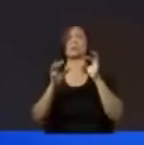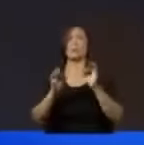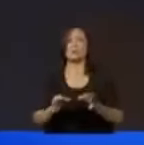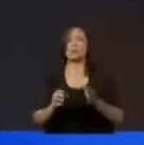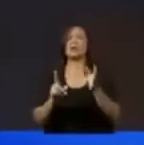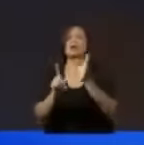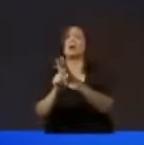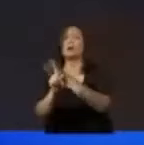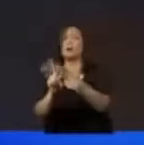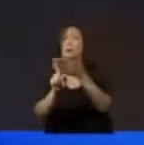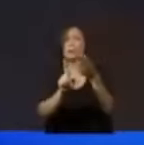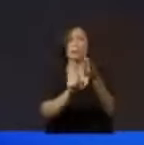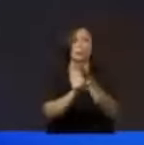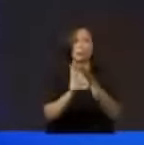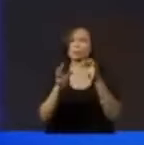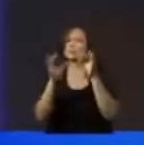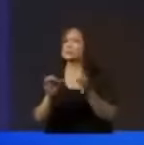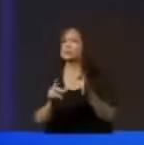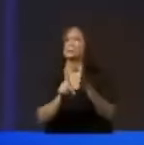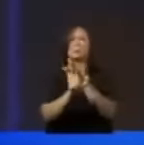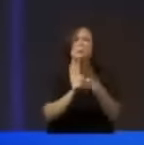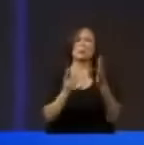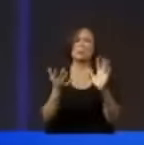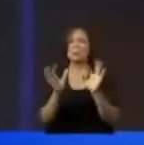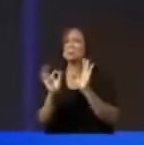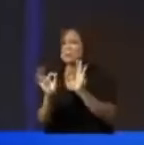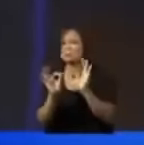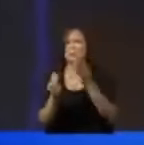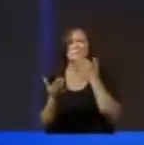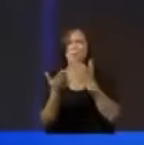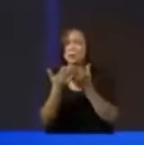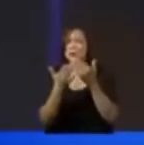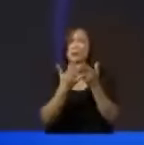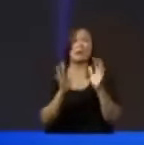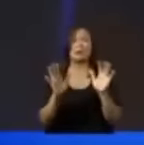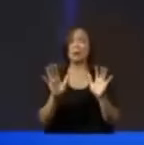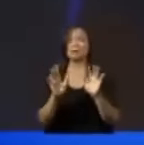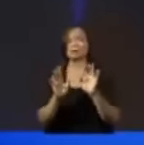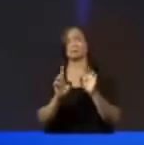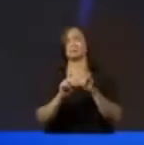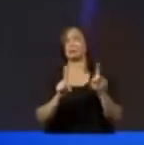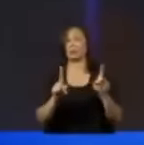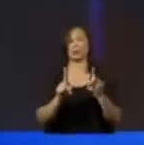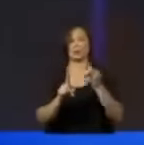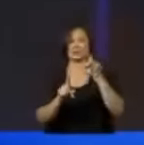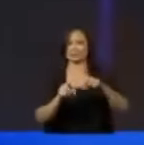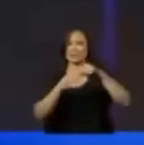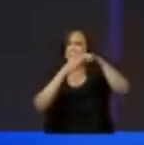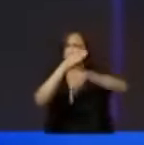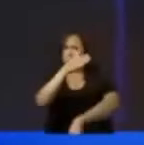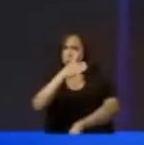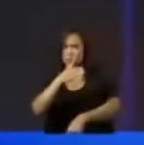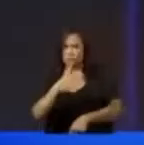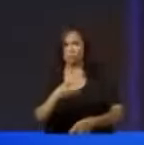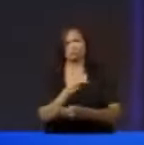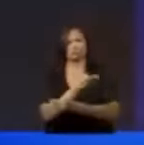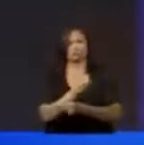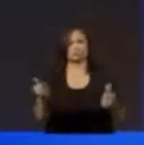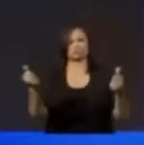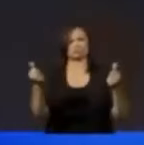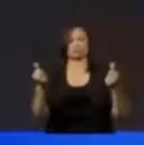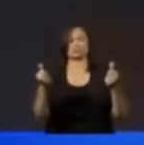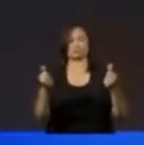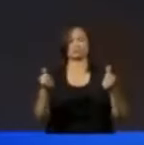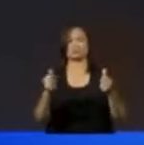tomando medidas que pudieran parecer buenas y de buena intención, porque no dudo de la buena intención del